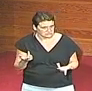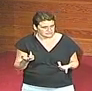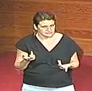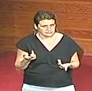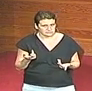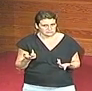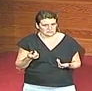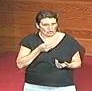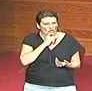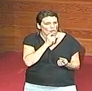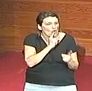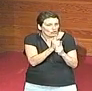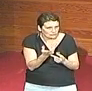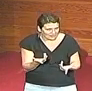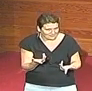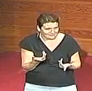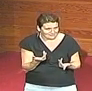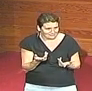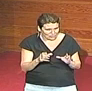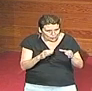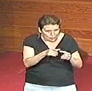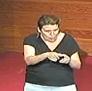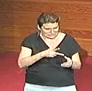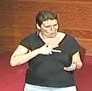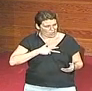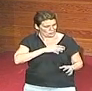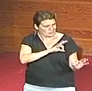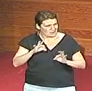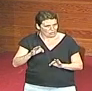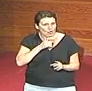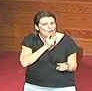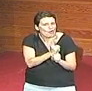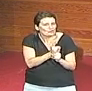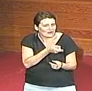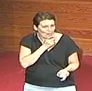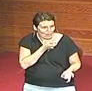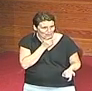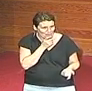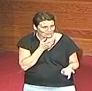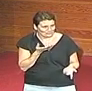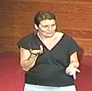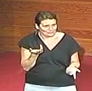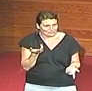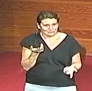¿Cómo vas contra esa persona? ¿Cómo vas a destapar? No contra, esto no es una cuestión de contra o por, es decir,